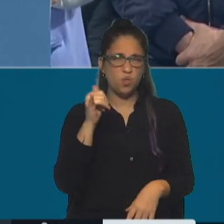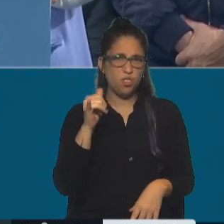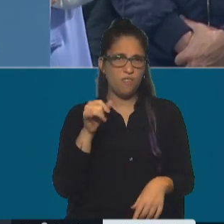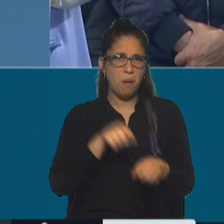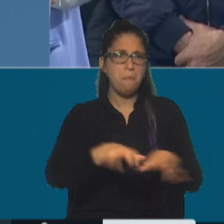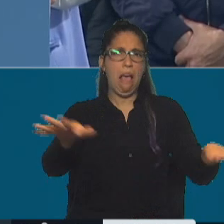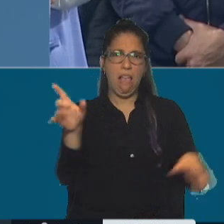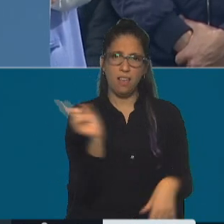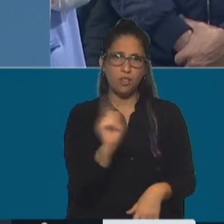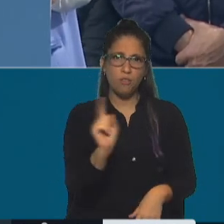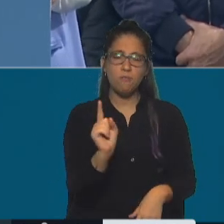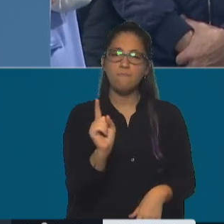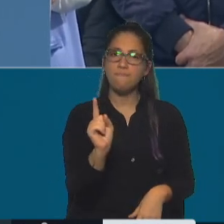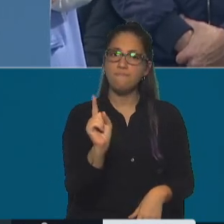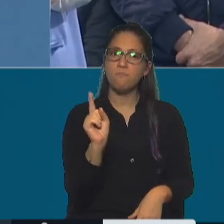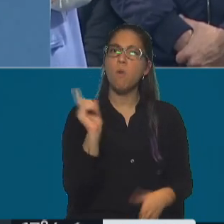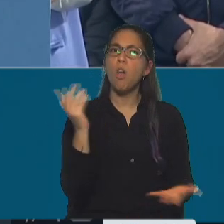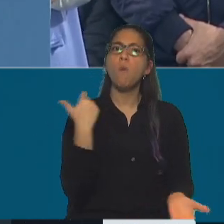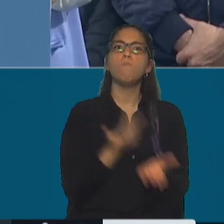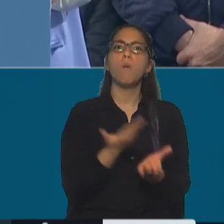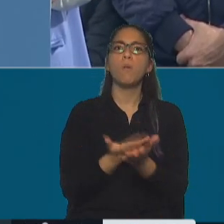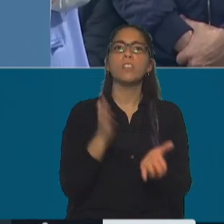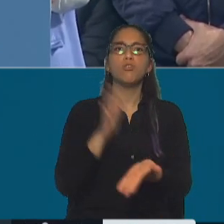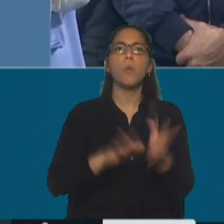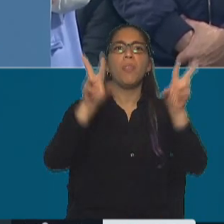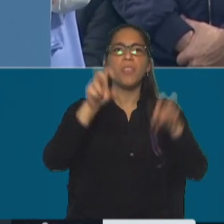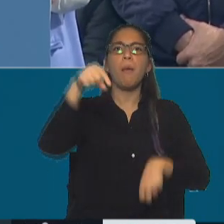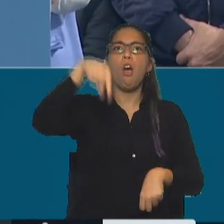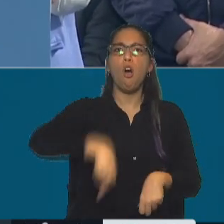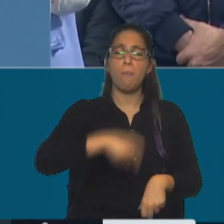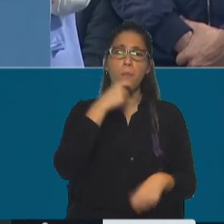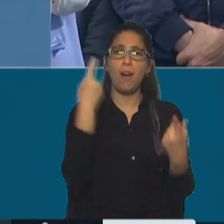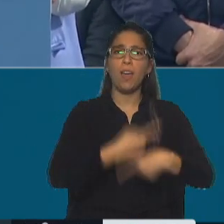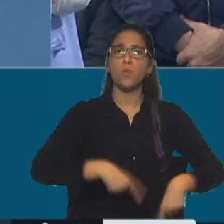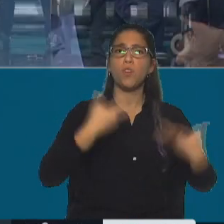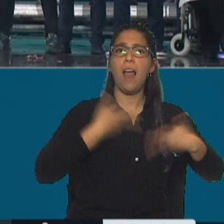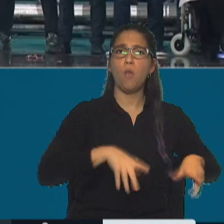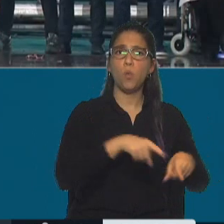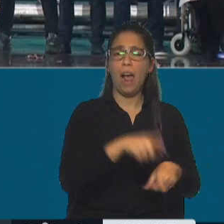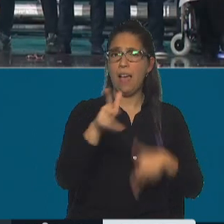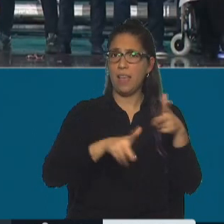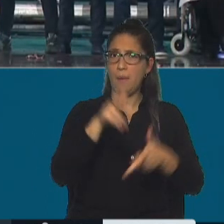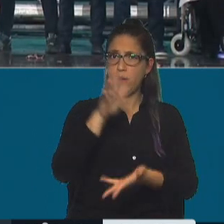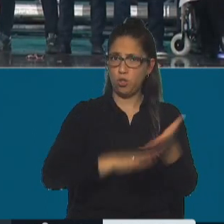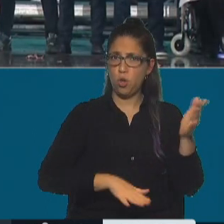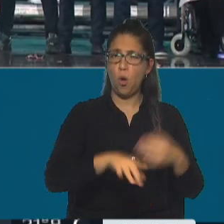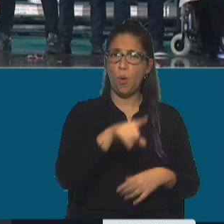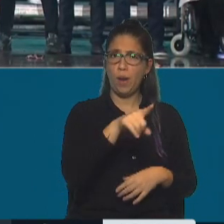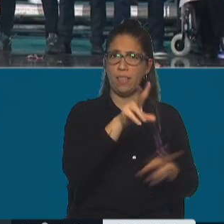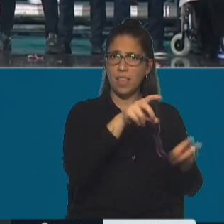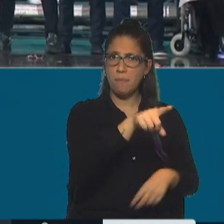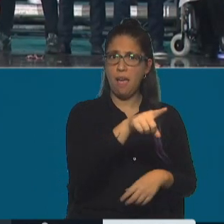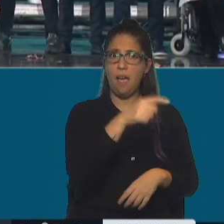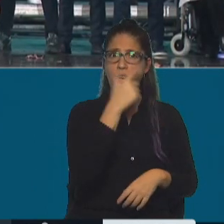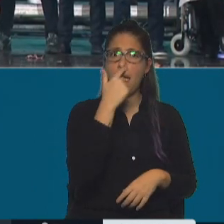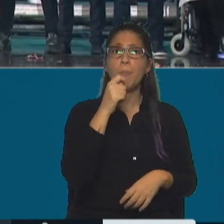que destacar, que es, bueno, ¿qué se va a proponer con los temas actuales? Por ejemplo, recursos naturales. Antes Felicitas mencionaba algo sobre esto y vos también, Diana.